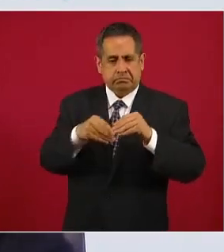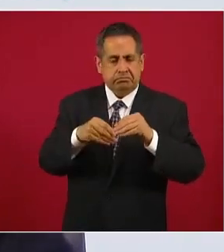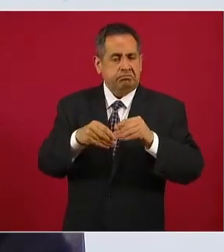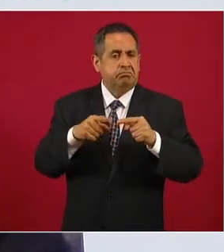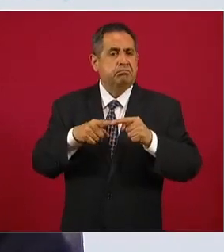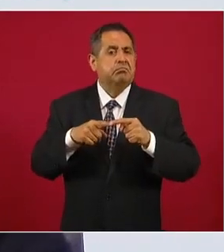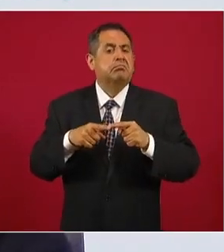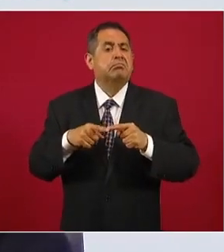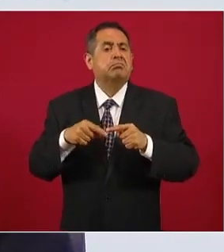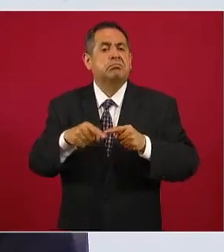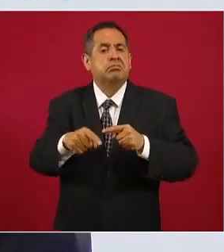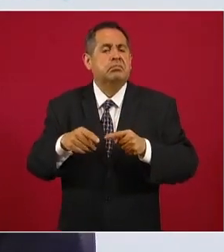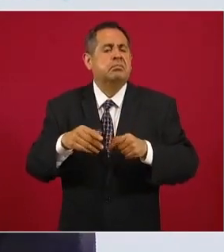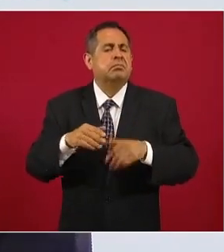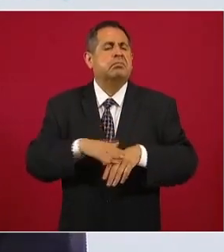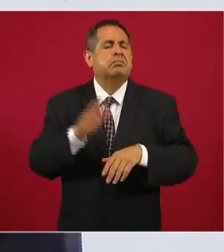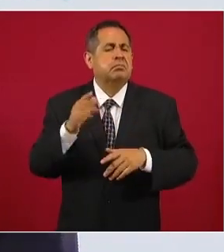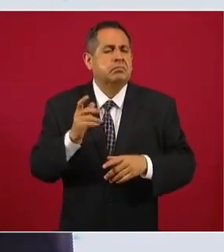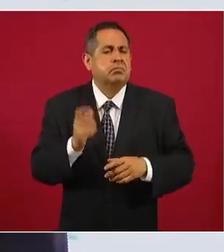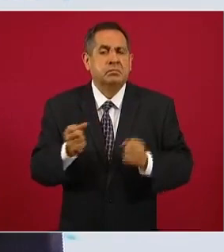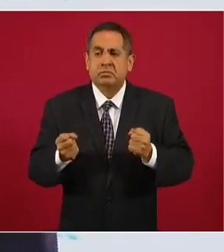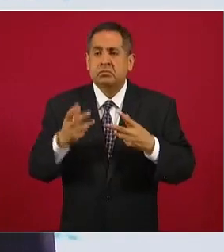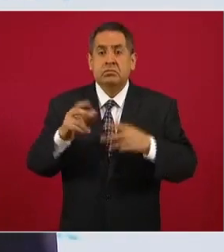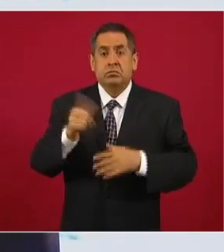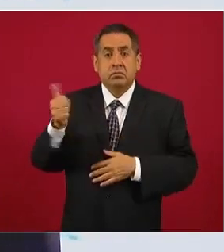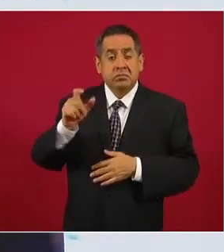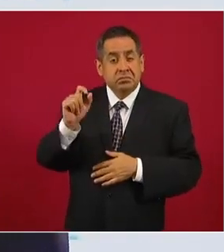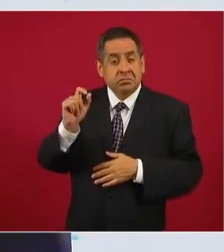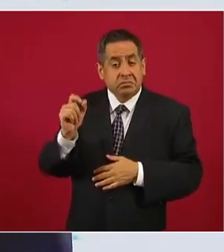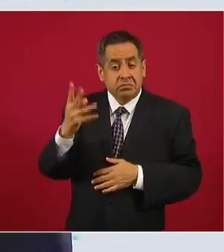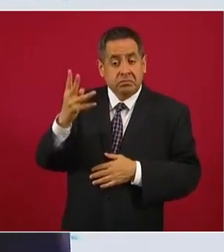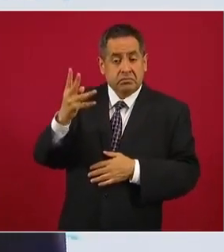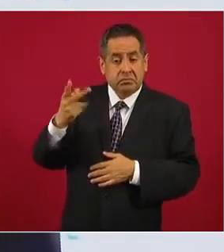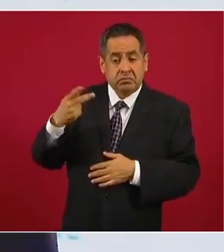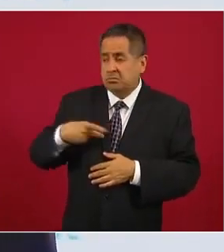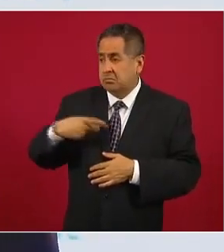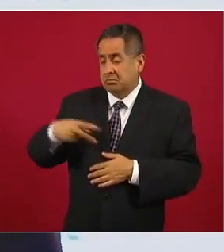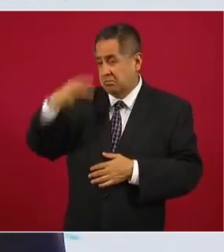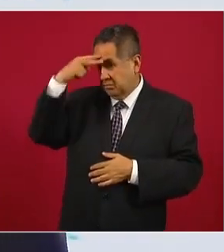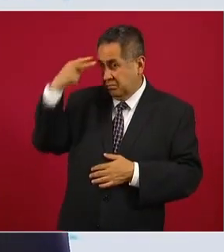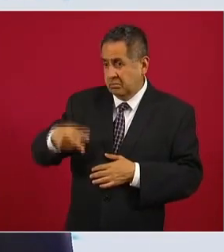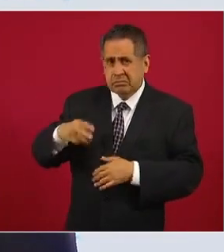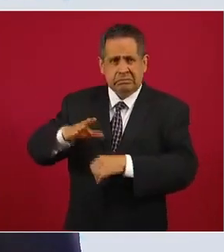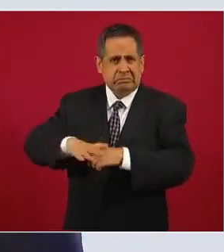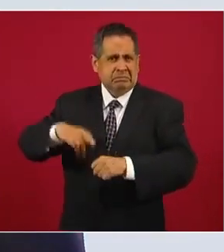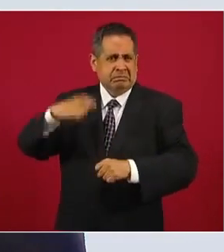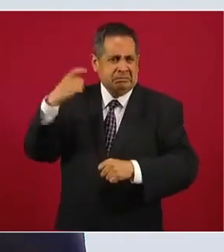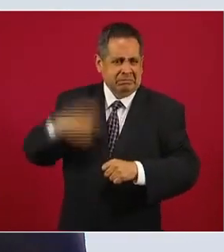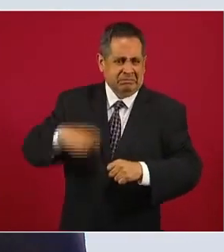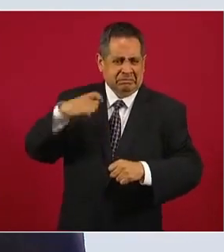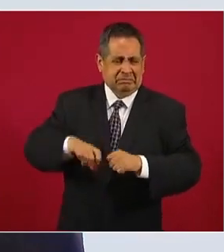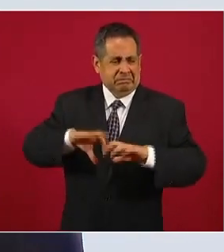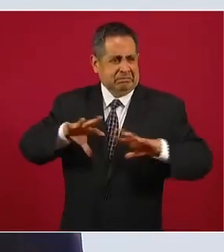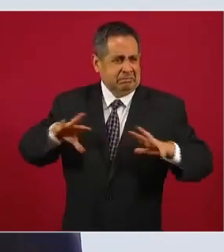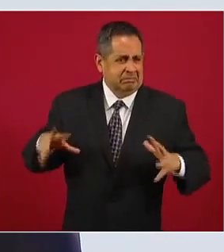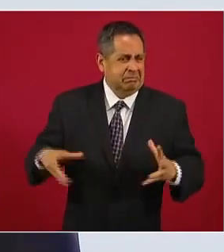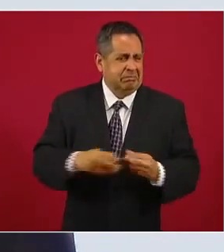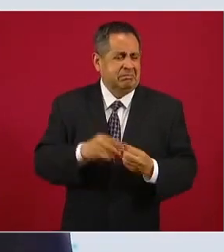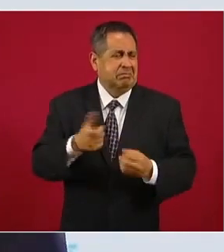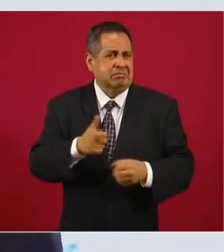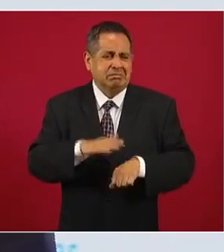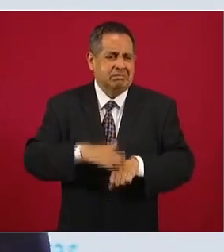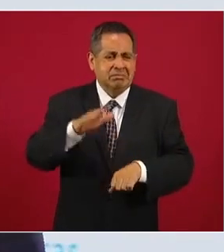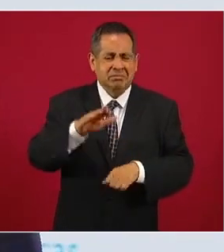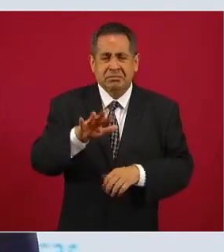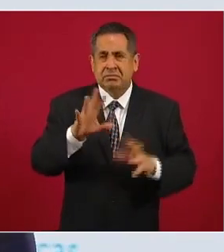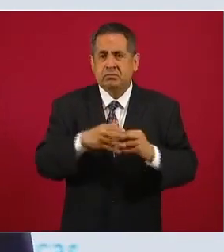ese listado otros 24 mexicanos que poseían en conjunto más